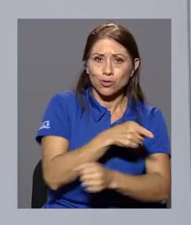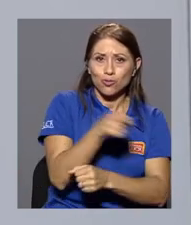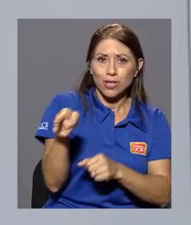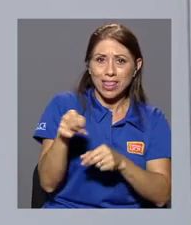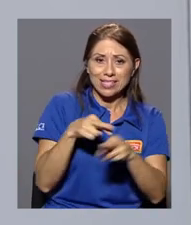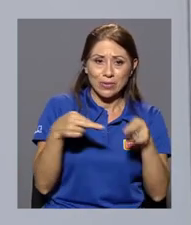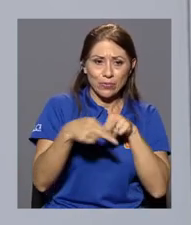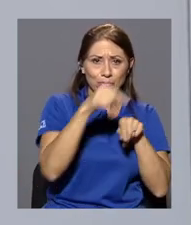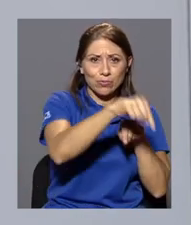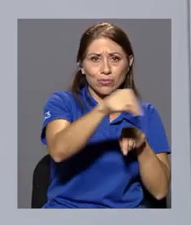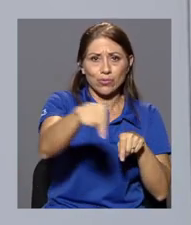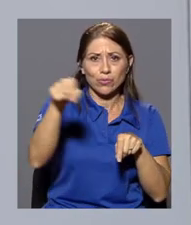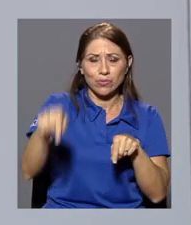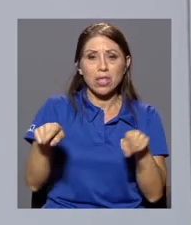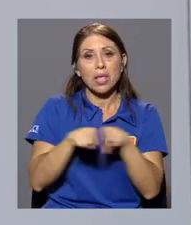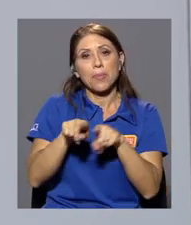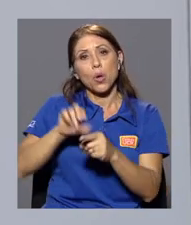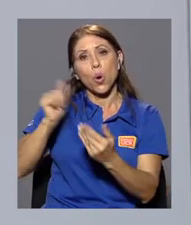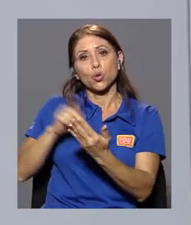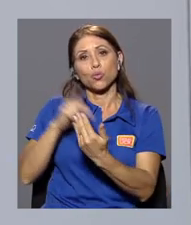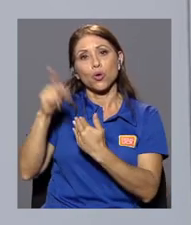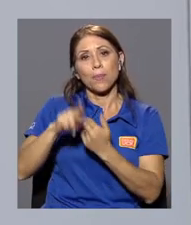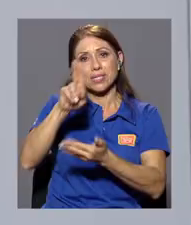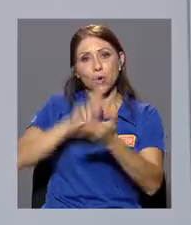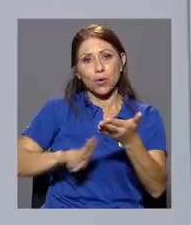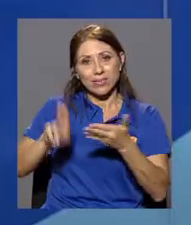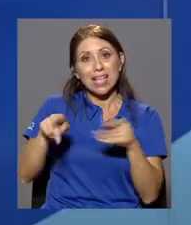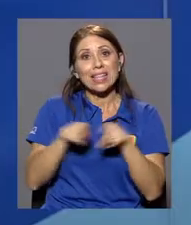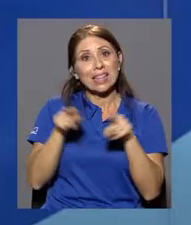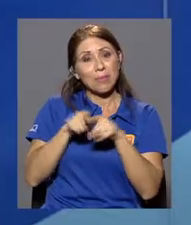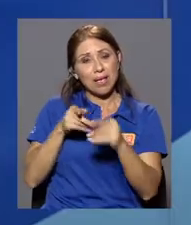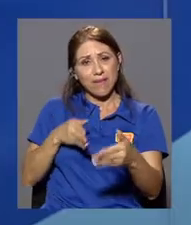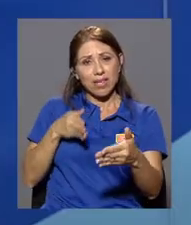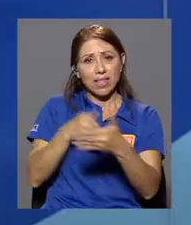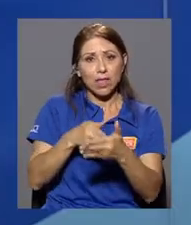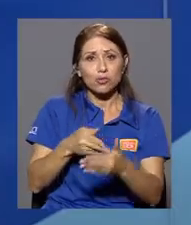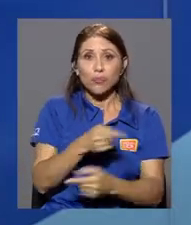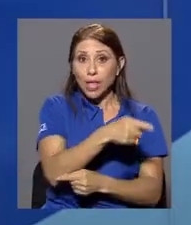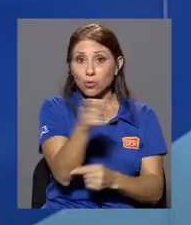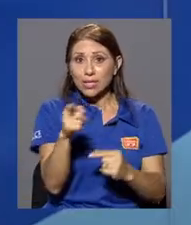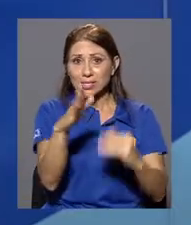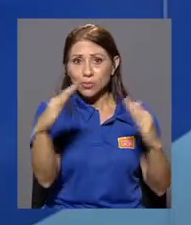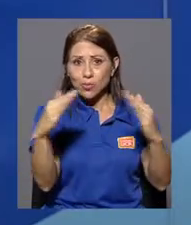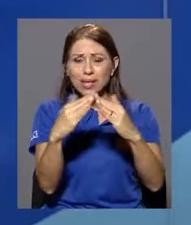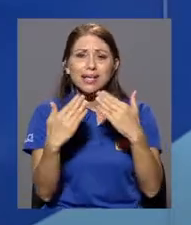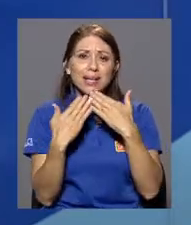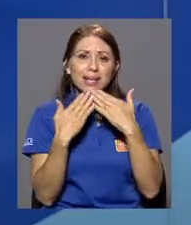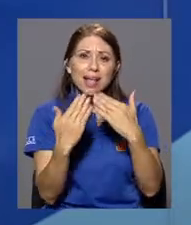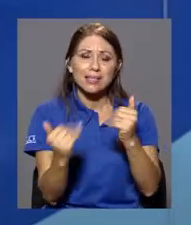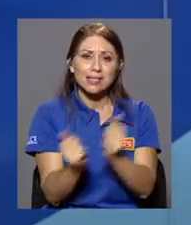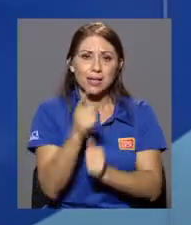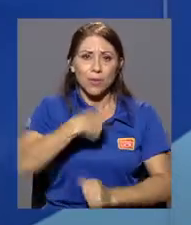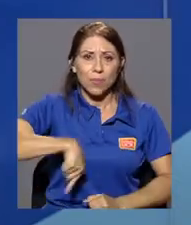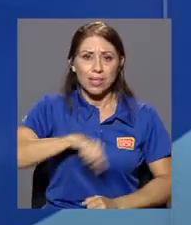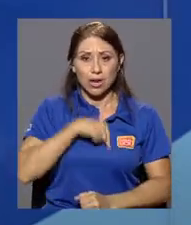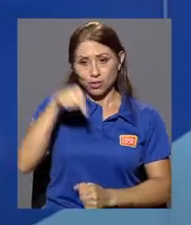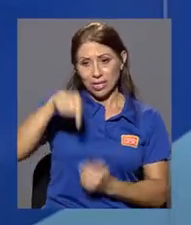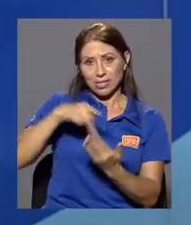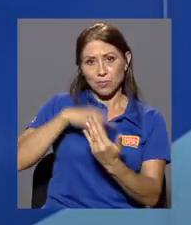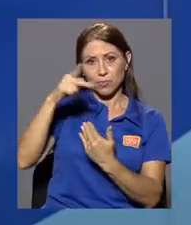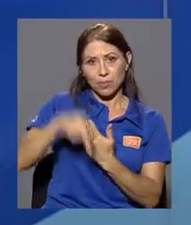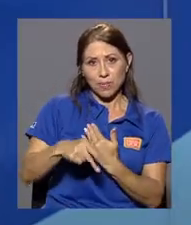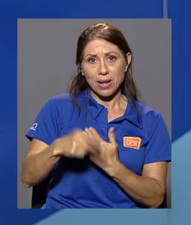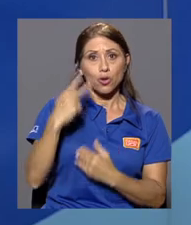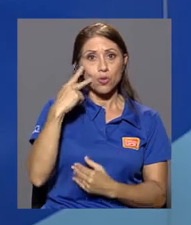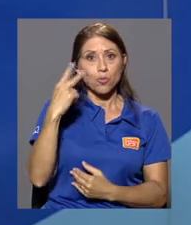recintos, así como otros programas de nuestra universidad que también se verían afectados. A ustedes en su casa, muchísimas gracias por habernos acompañado en esta edición semanal.